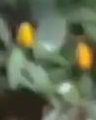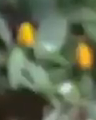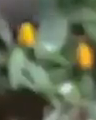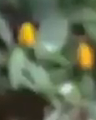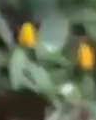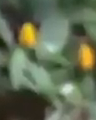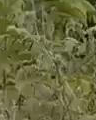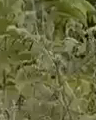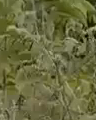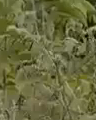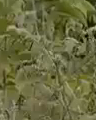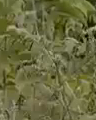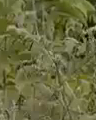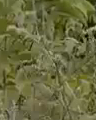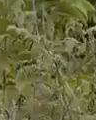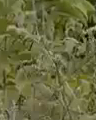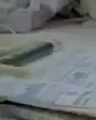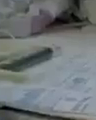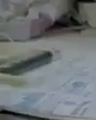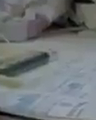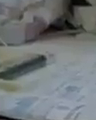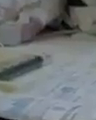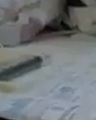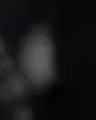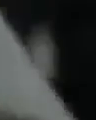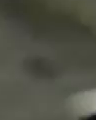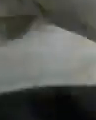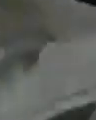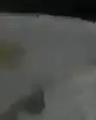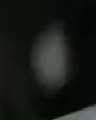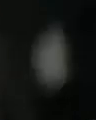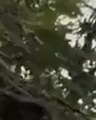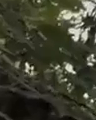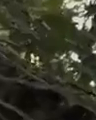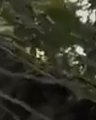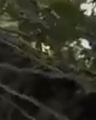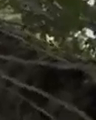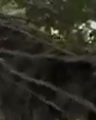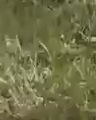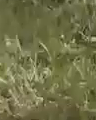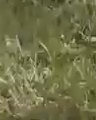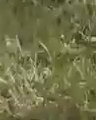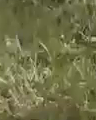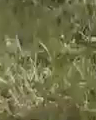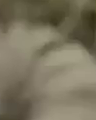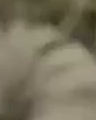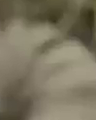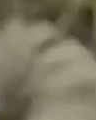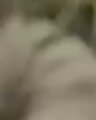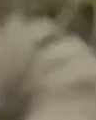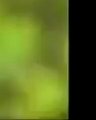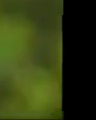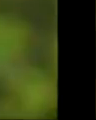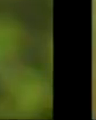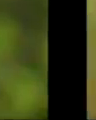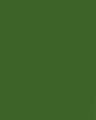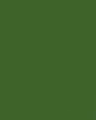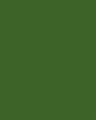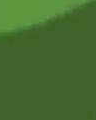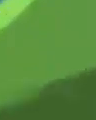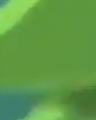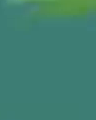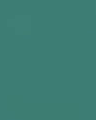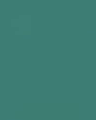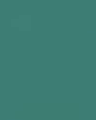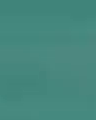territorio inexplorado, Al momento me he encontrado 2 especies nuevas para la ciencia. se abren nuevos caminos. Porque pues lo que uno no conoce, no lo